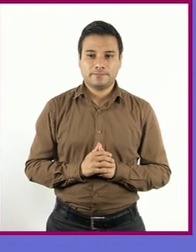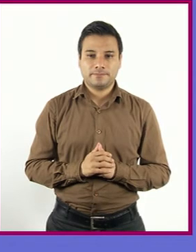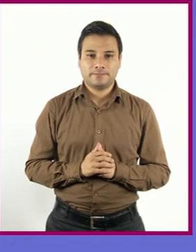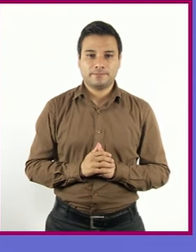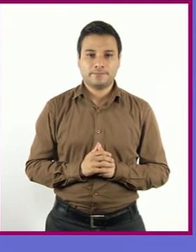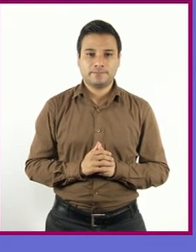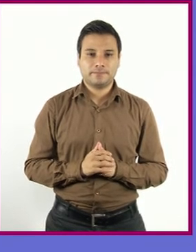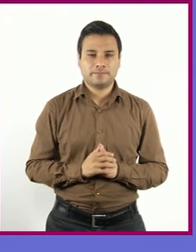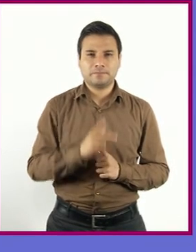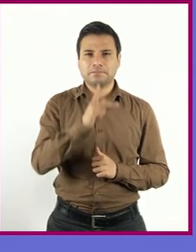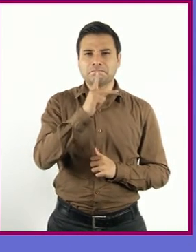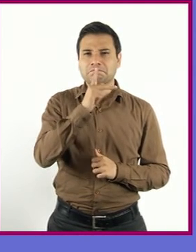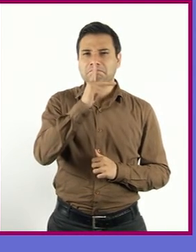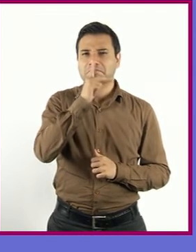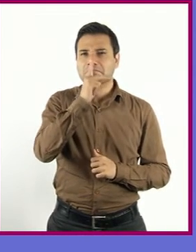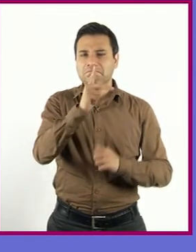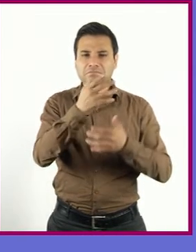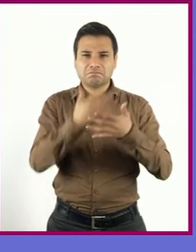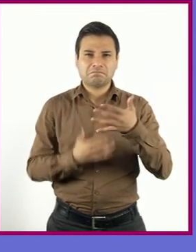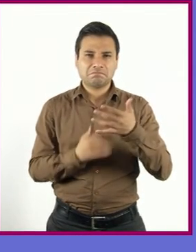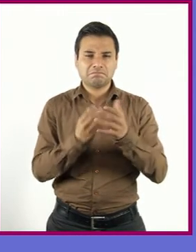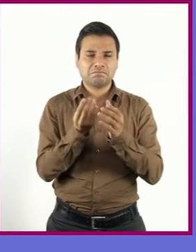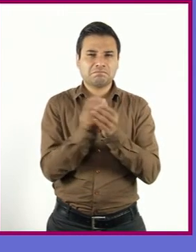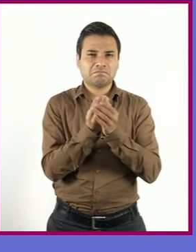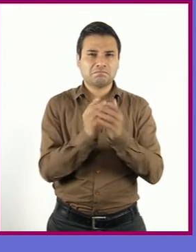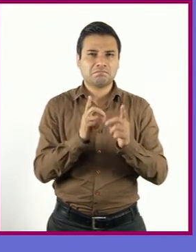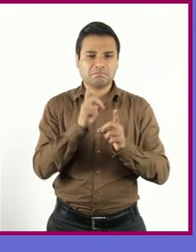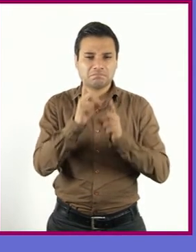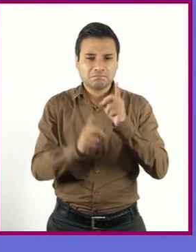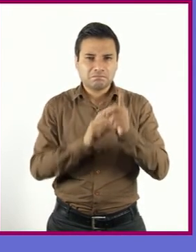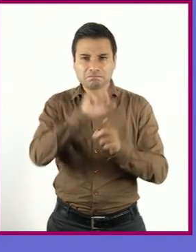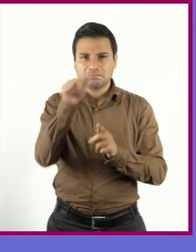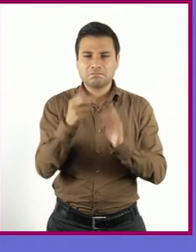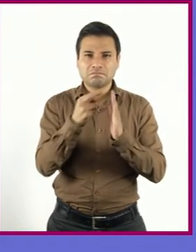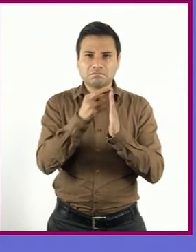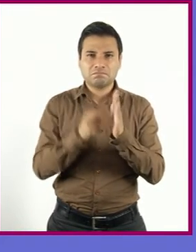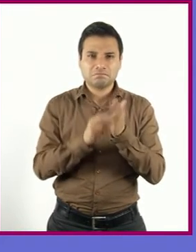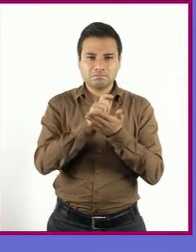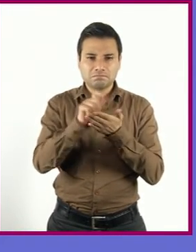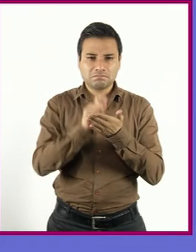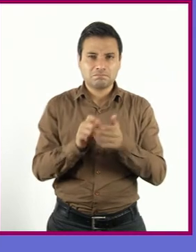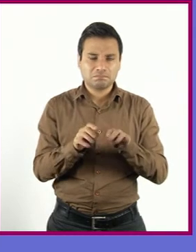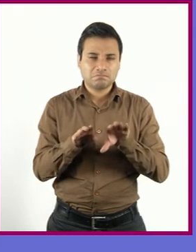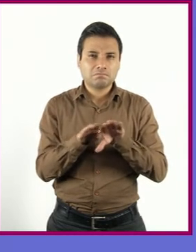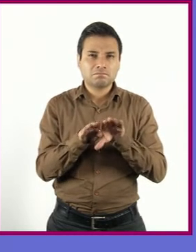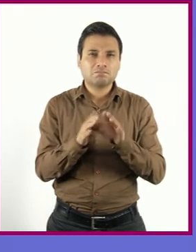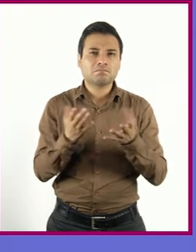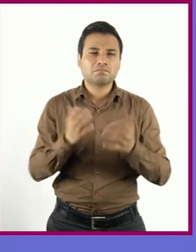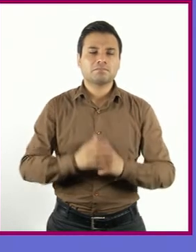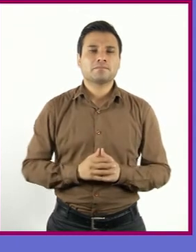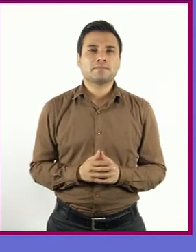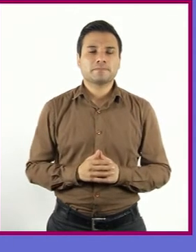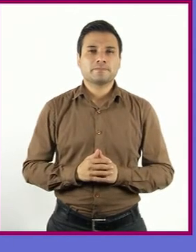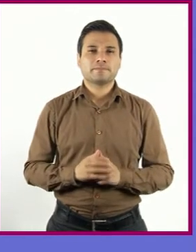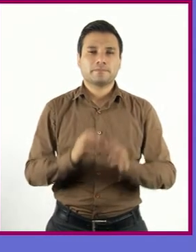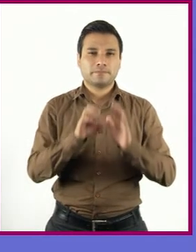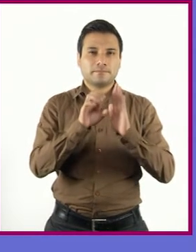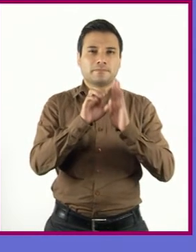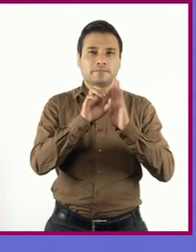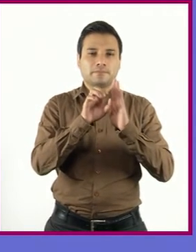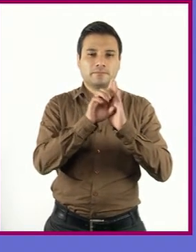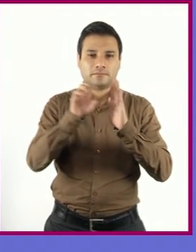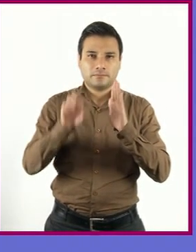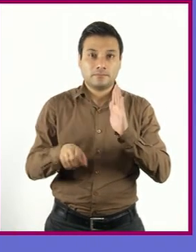¿Cómo se aplica el vocabulario deportivo al momento de redactar las reglas deportivas? Cuando estamos ya sean